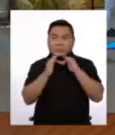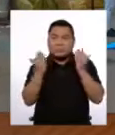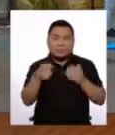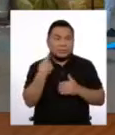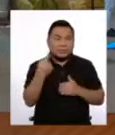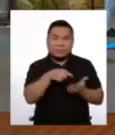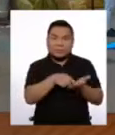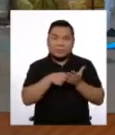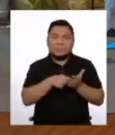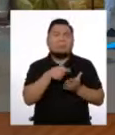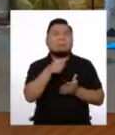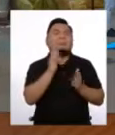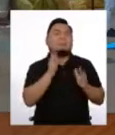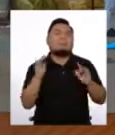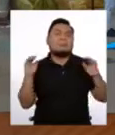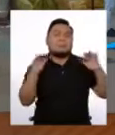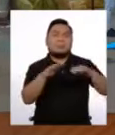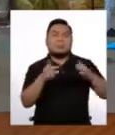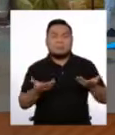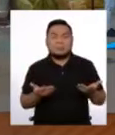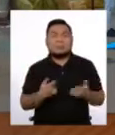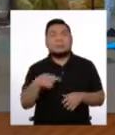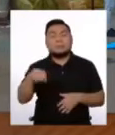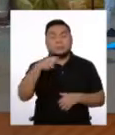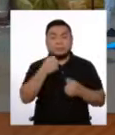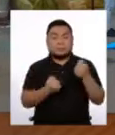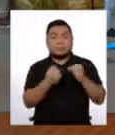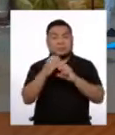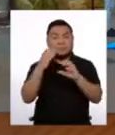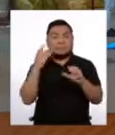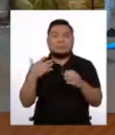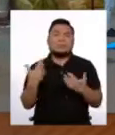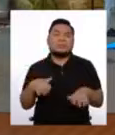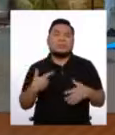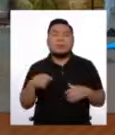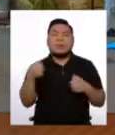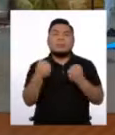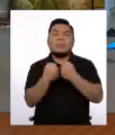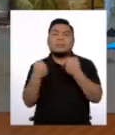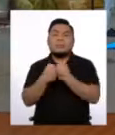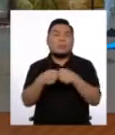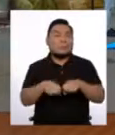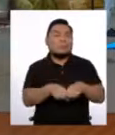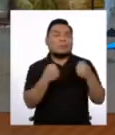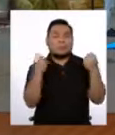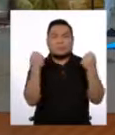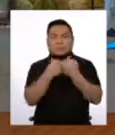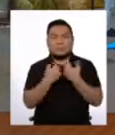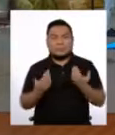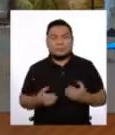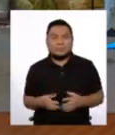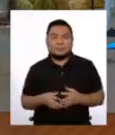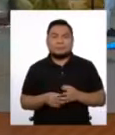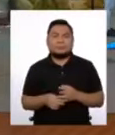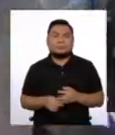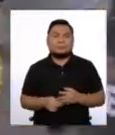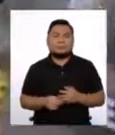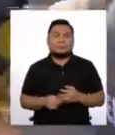-19. Uno de los vehículos de serenazgo quedó destrozado en medio de los enfrentamientos por liberar la calle.